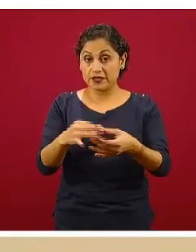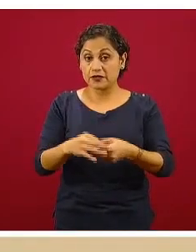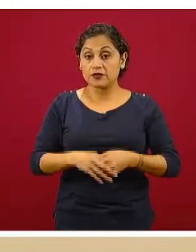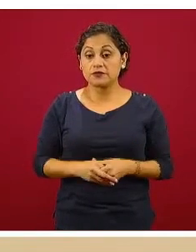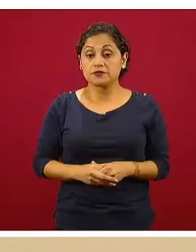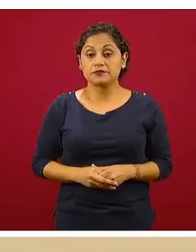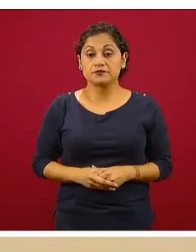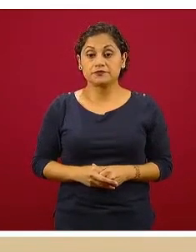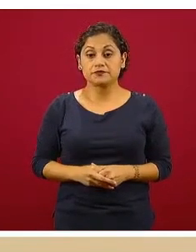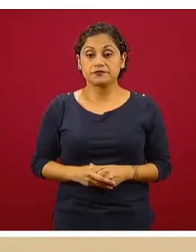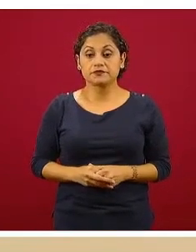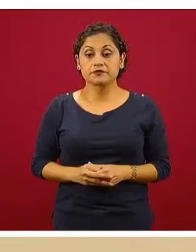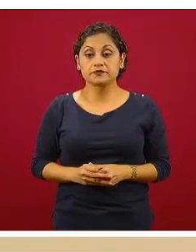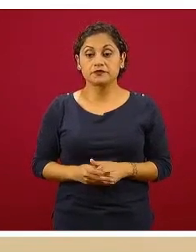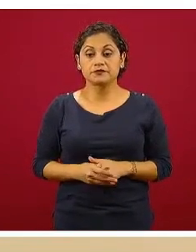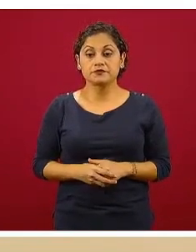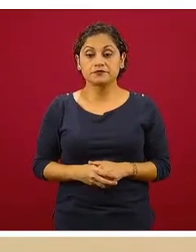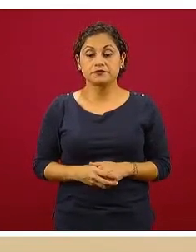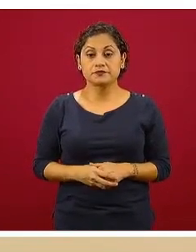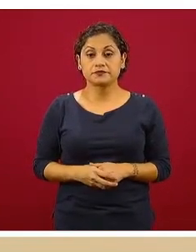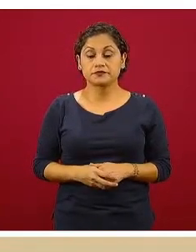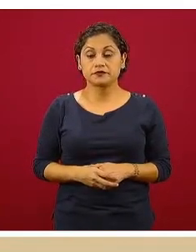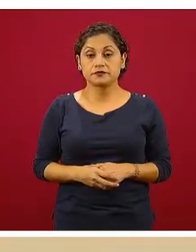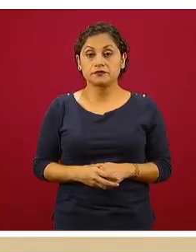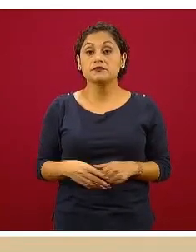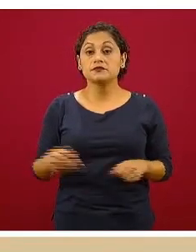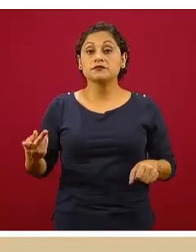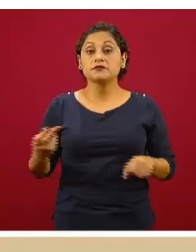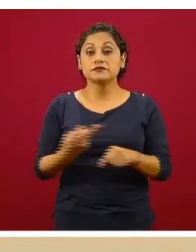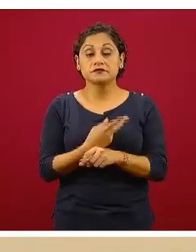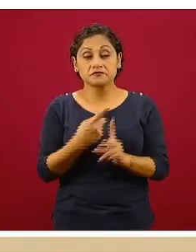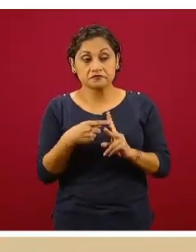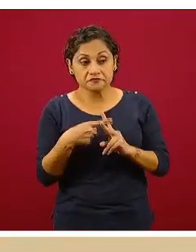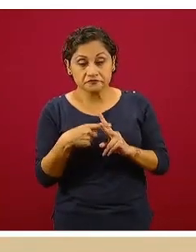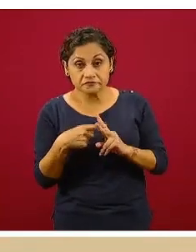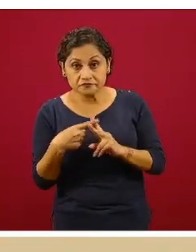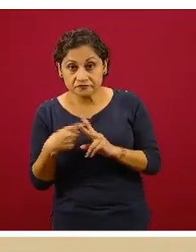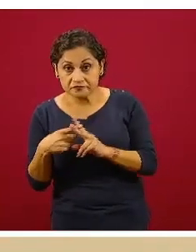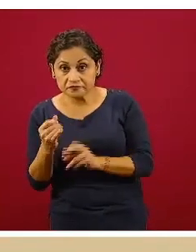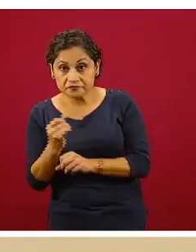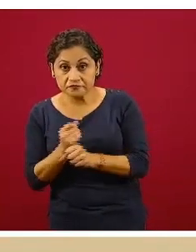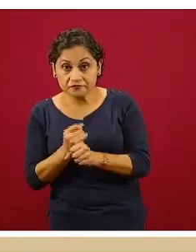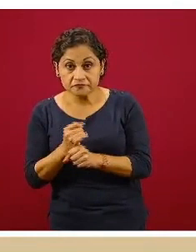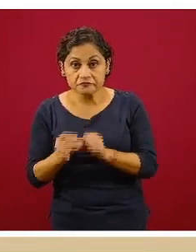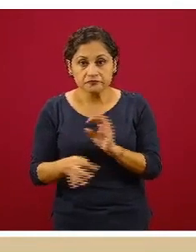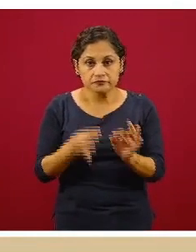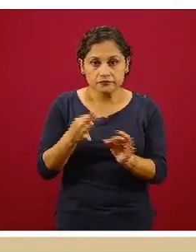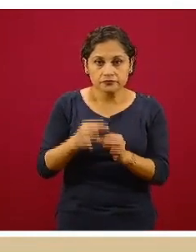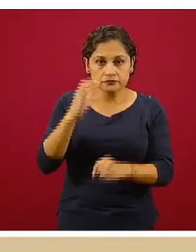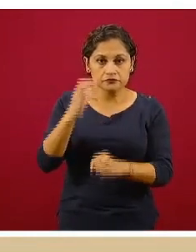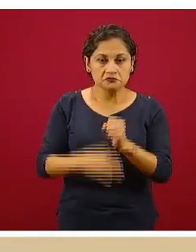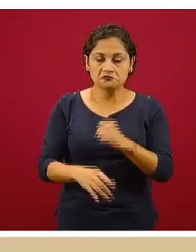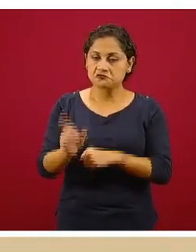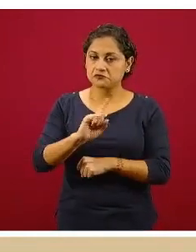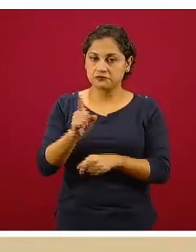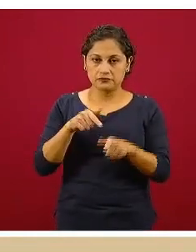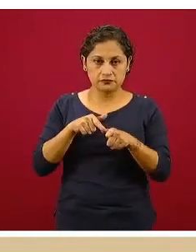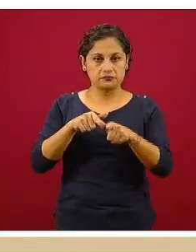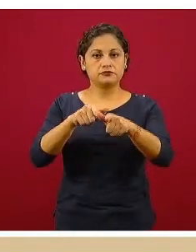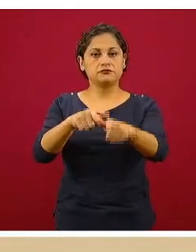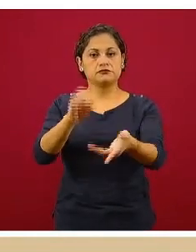este significado de que la estadística permanece abierta, permanece activa. ¿Por qué permanece